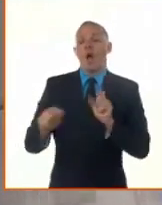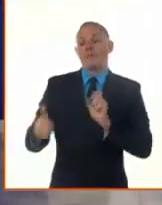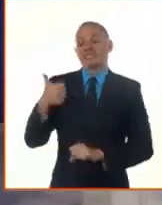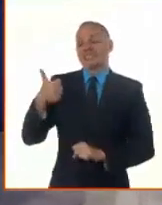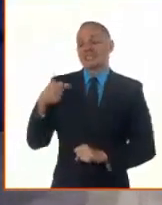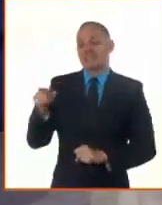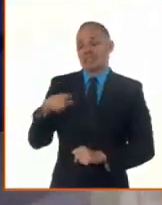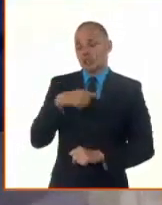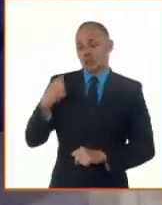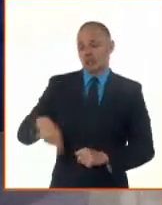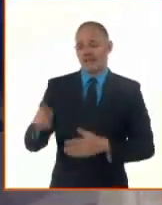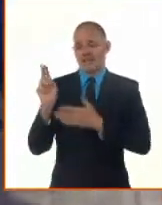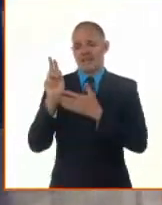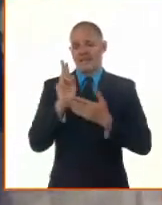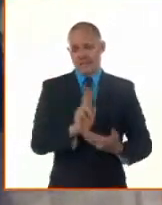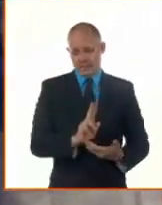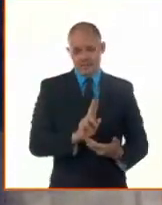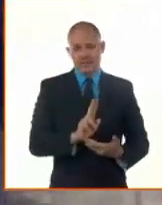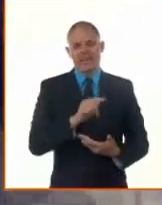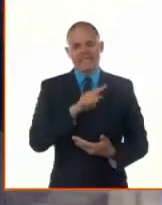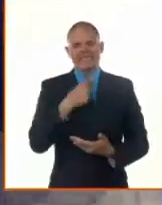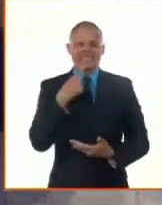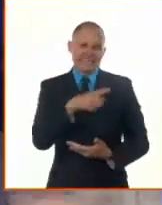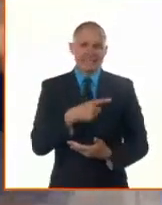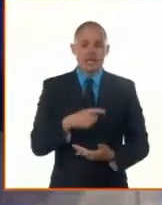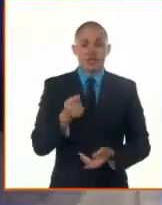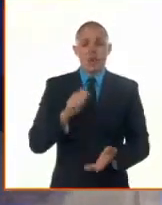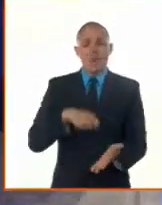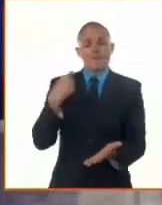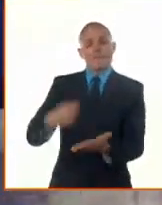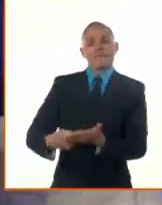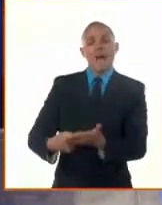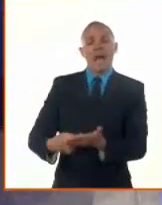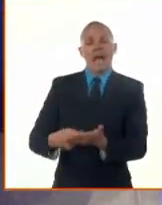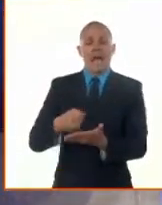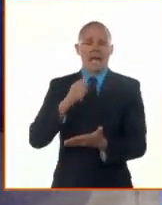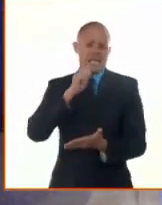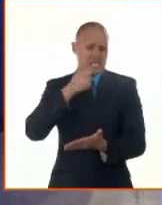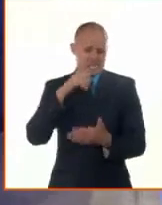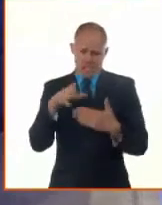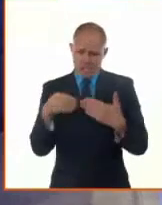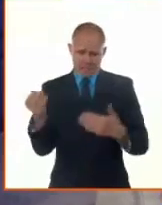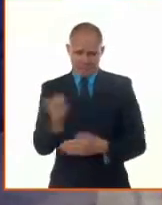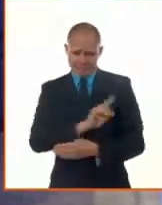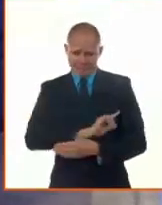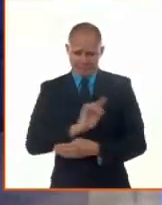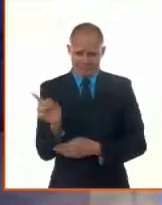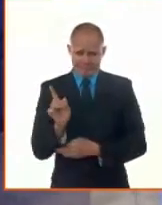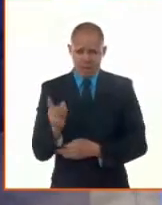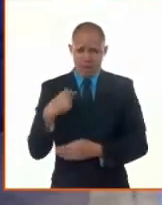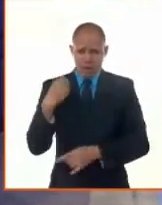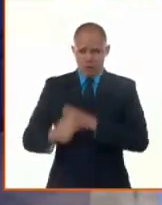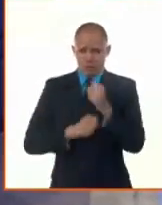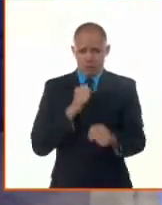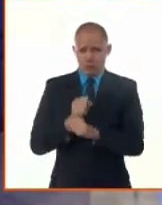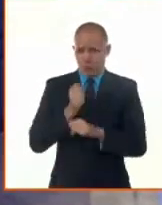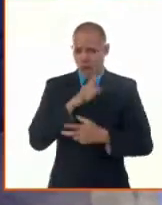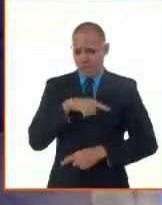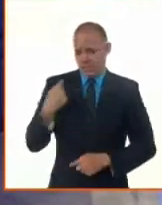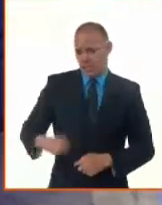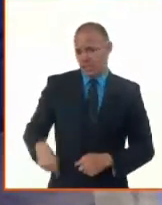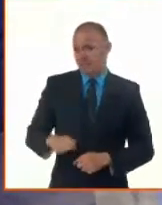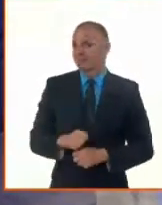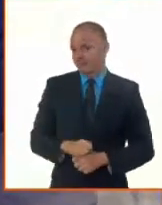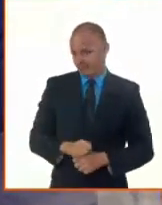Entonces estamos viendo hoy yo Leí una noticia de que ellos están también en una alianza que incluyen nueve países que tienen que ver con centroacia